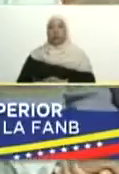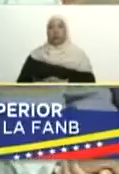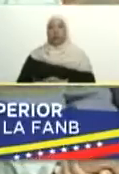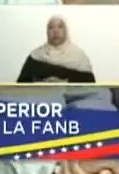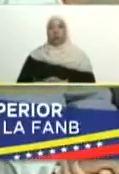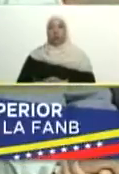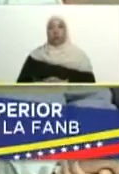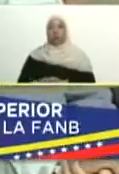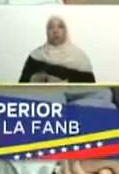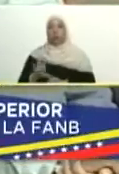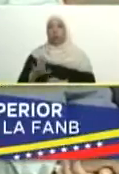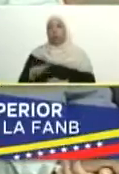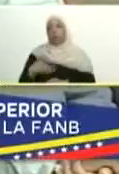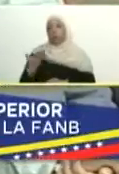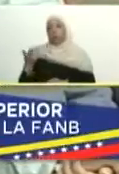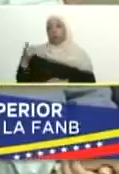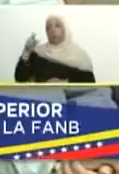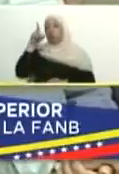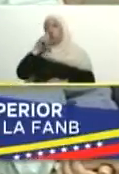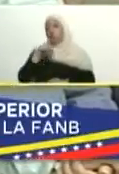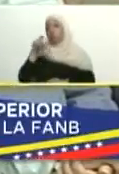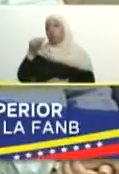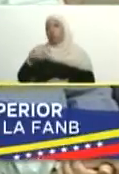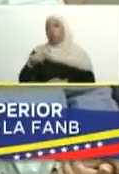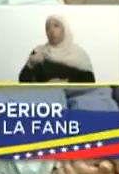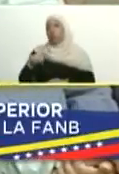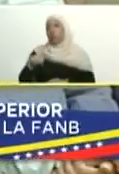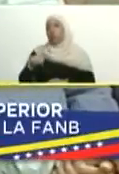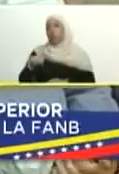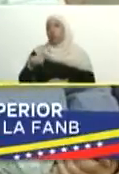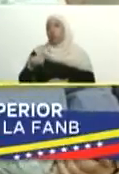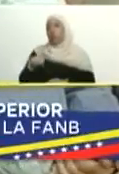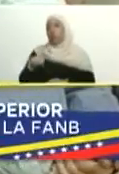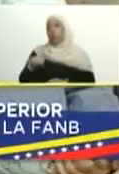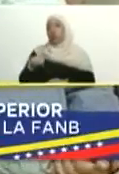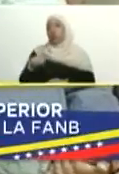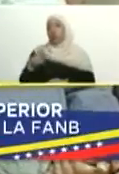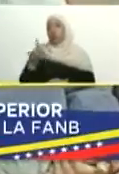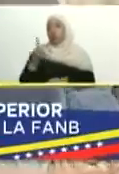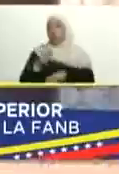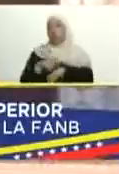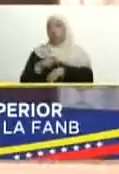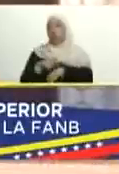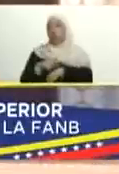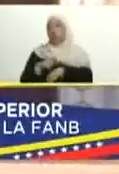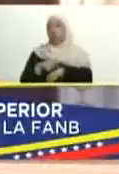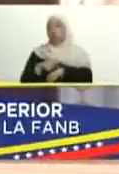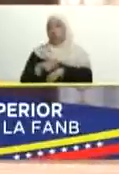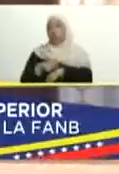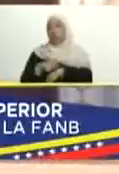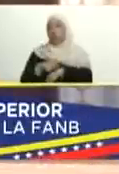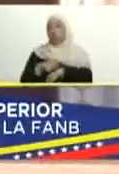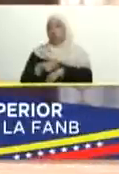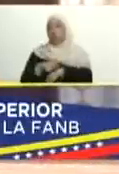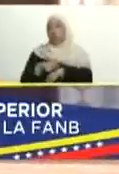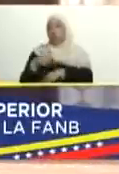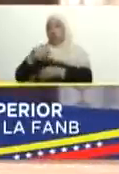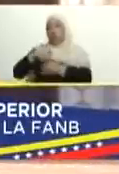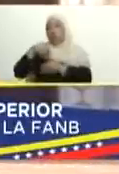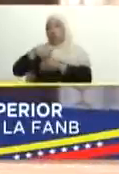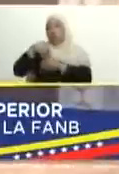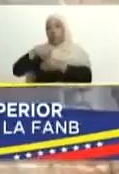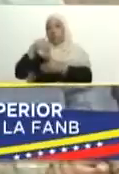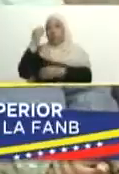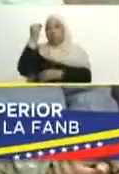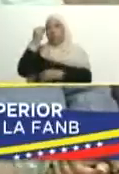Diosdado dice que pudiera haber elecciones este año. Ah, hay tiempo. Correcto. Es un análisis